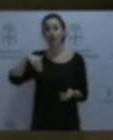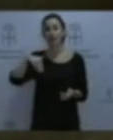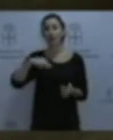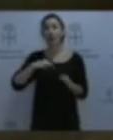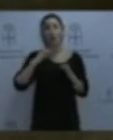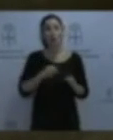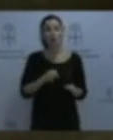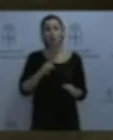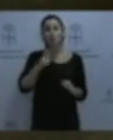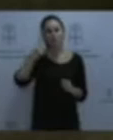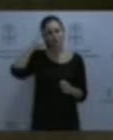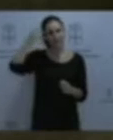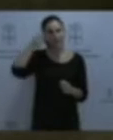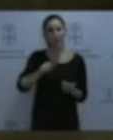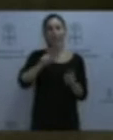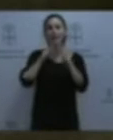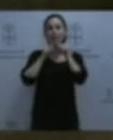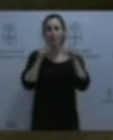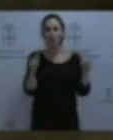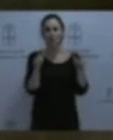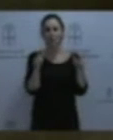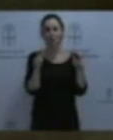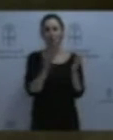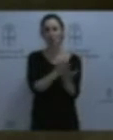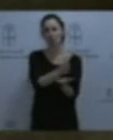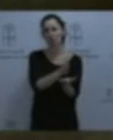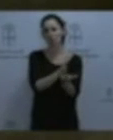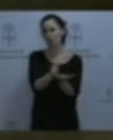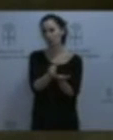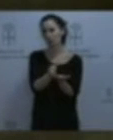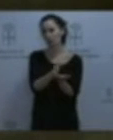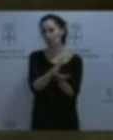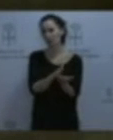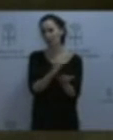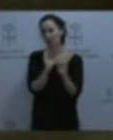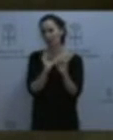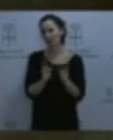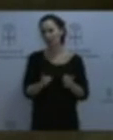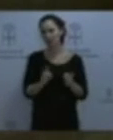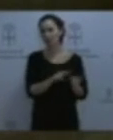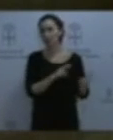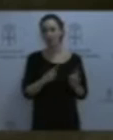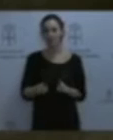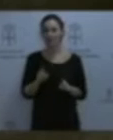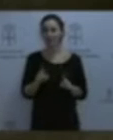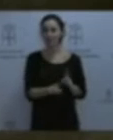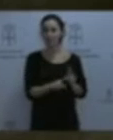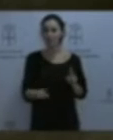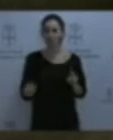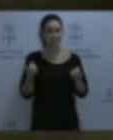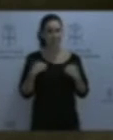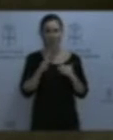nacionalismo lingüístico en el segundo. ¿Por qué, nos preguntamos, para un caso así se actuaría, y no nos cabe ninguna duda,